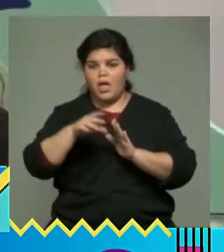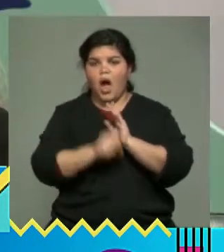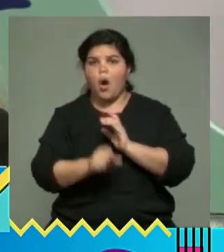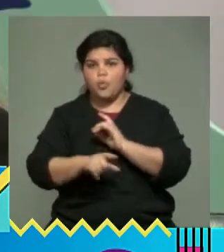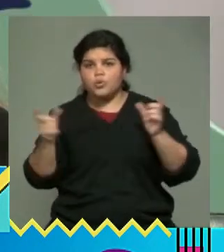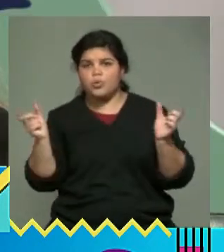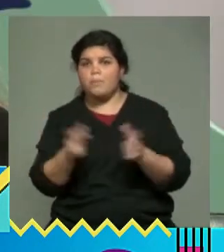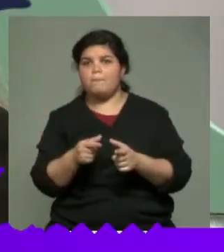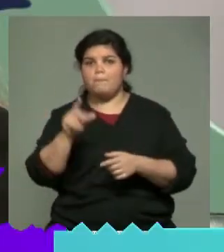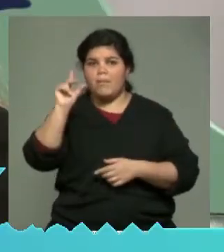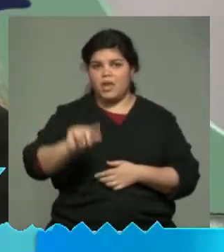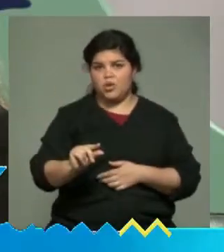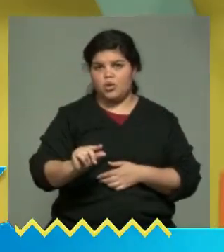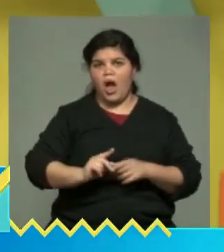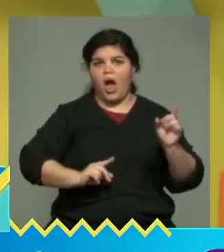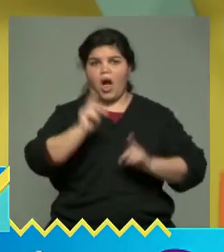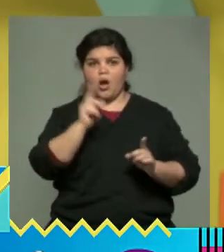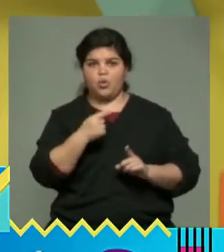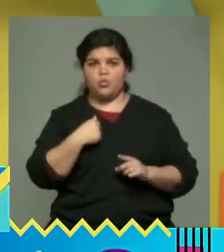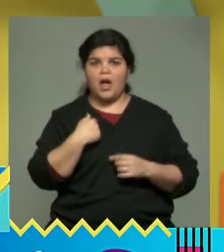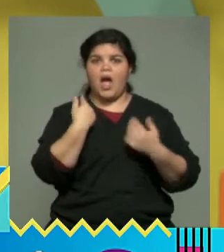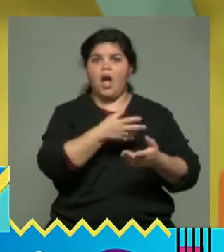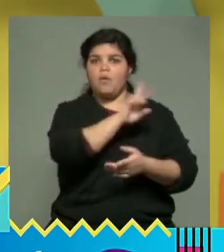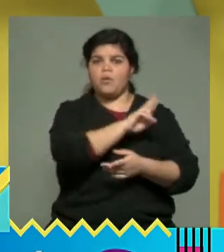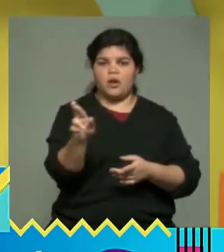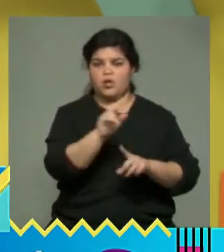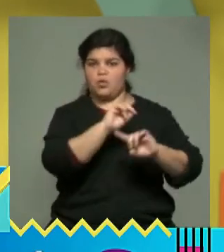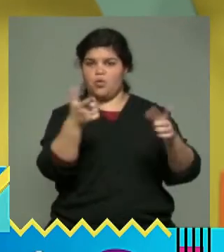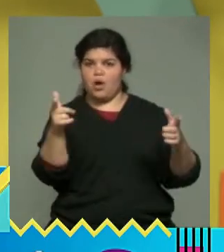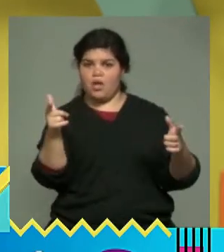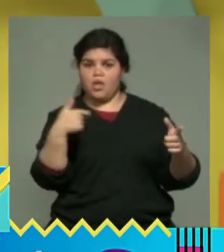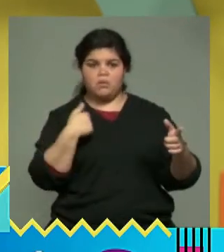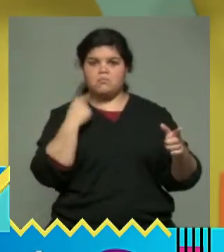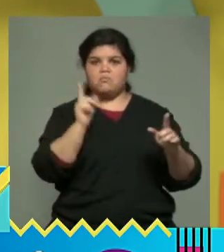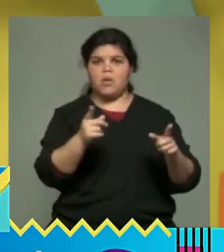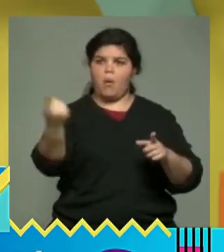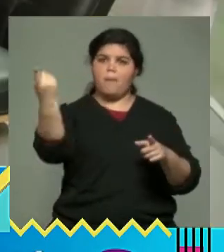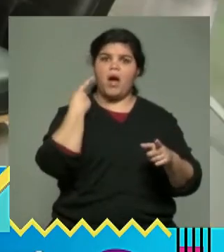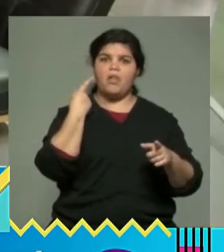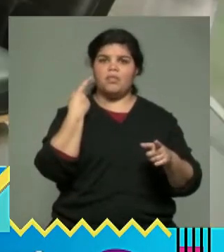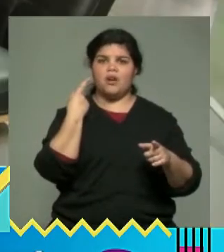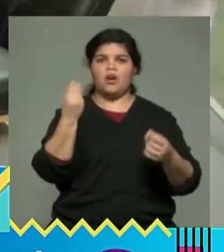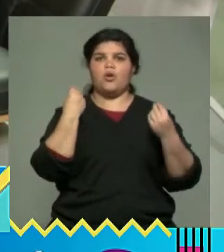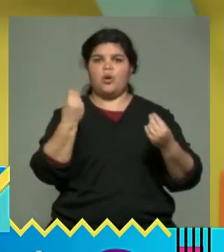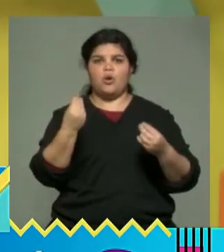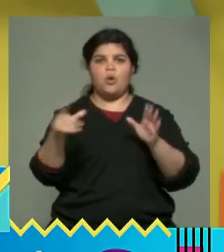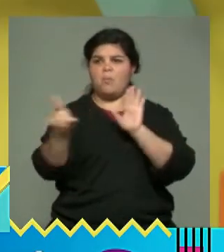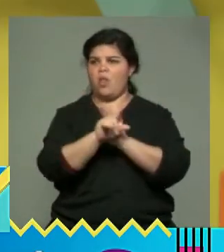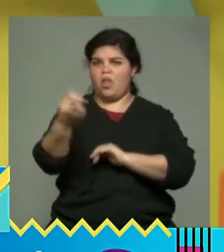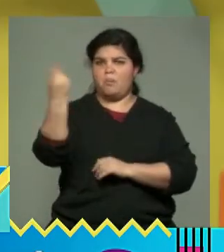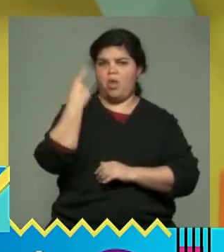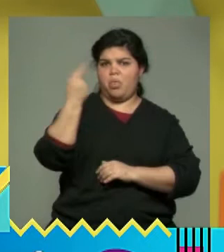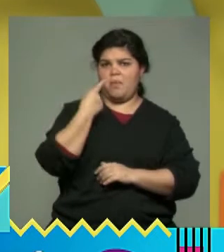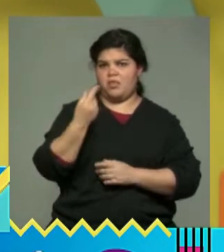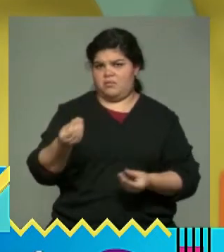no somos de alguna manera de determinada religión se nos impone un criterio, ¿se entiende?, moral de manera legislativa. Cuando